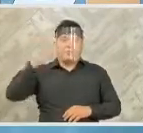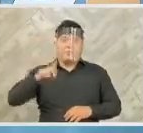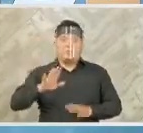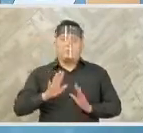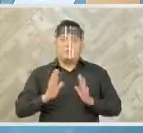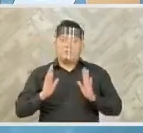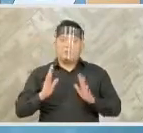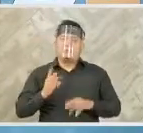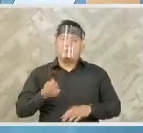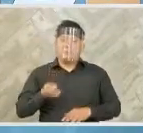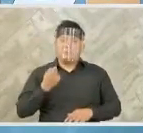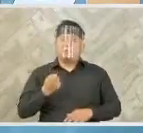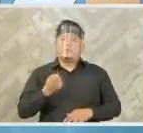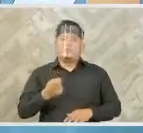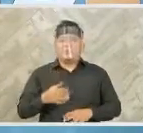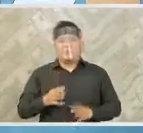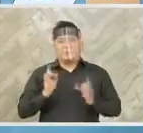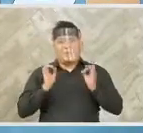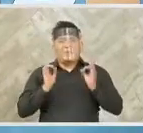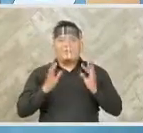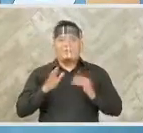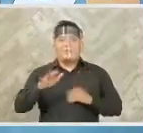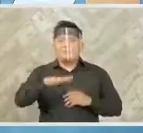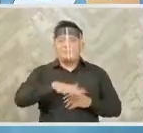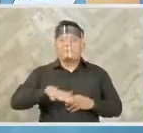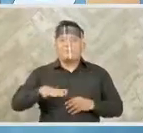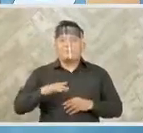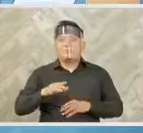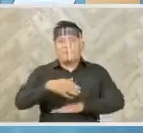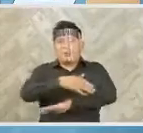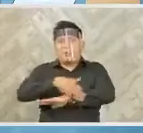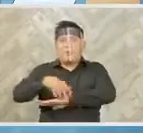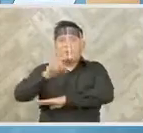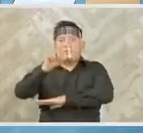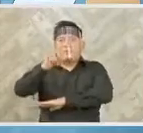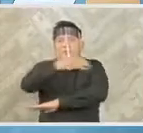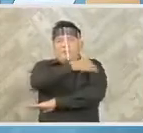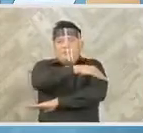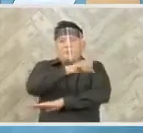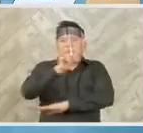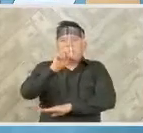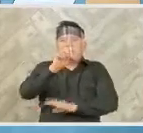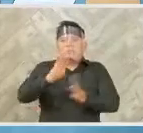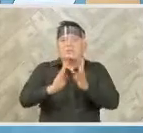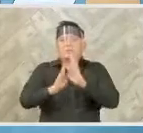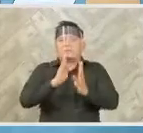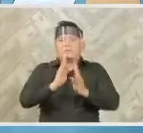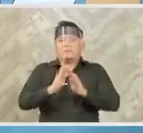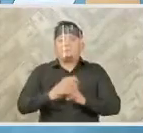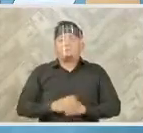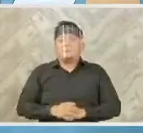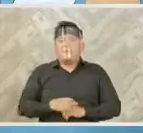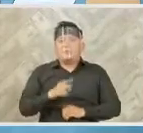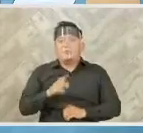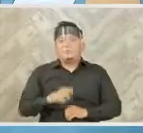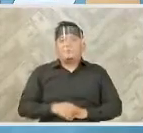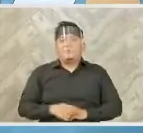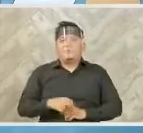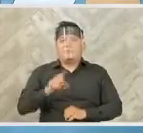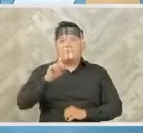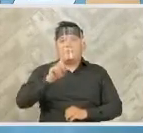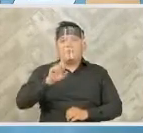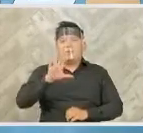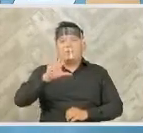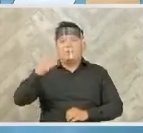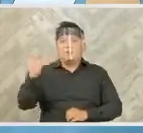puntos más críticos de la ciudad de San José de Cúcuta, en este sector, repito, Sexta con Sexta, un 65% en la disminución total de